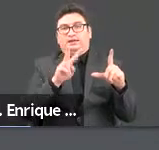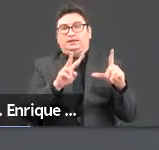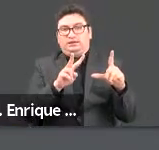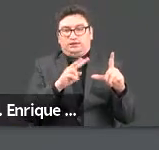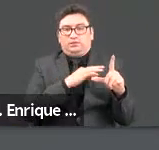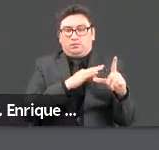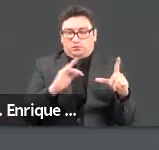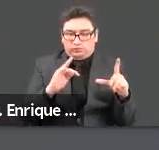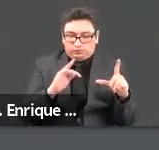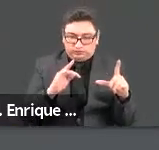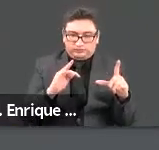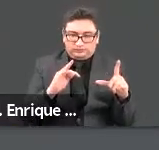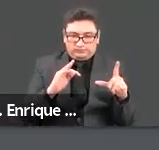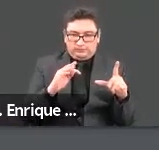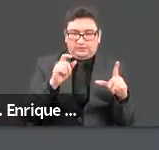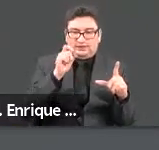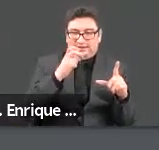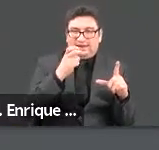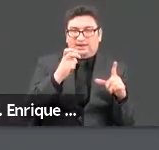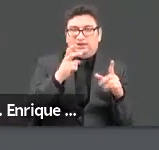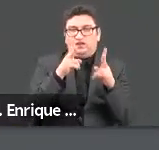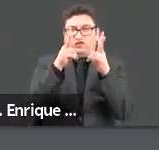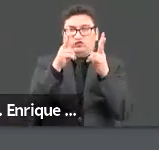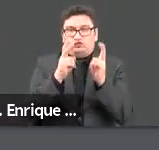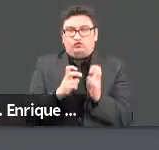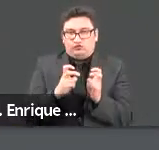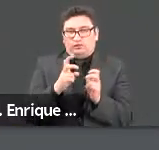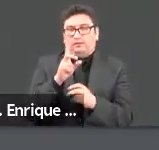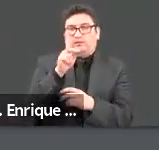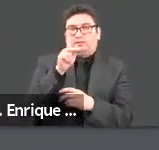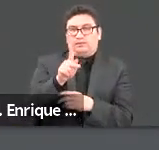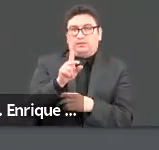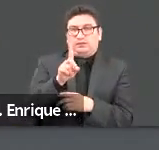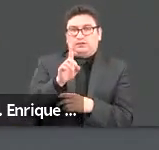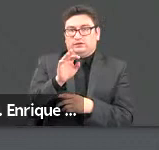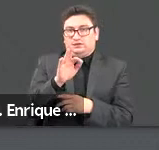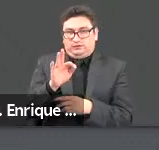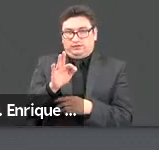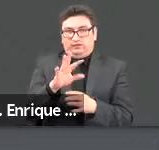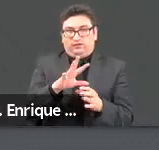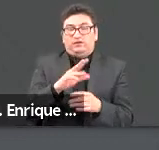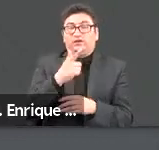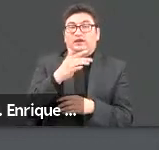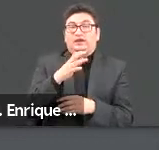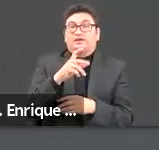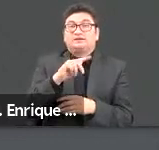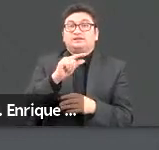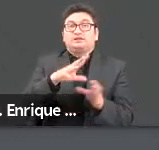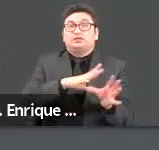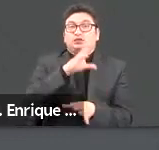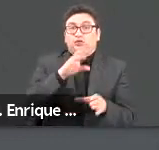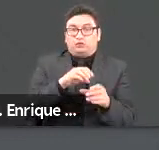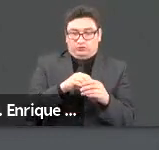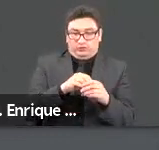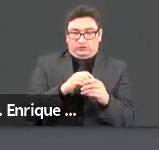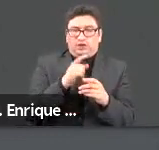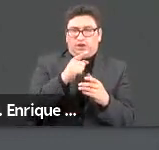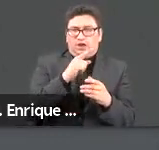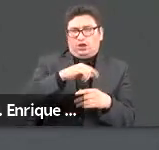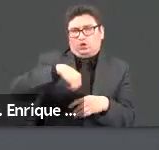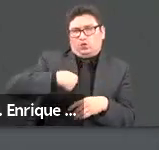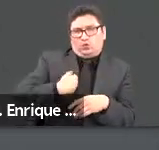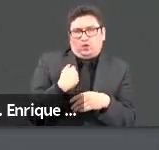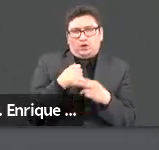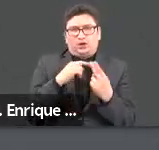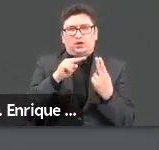visualizar ya esta descarga en formato PDF de toda la Gaceta. Y aquí la podemos guardar en un